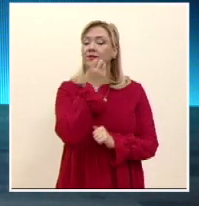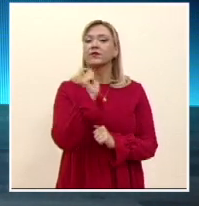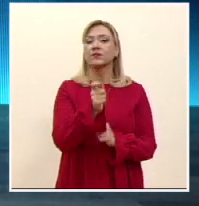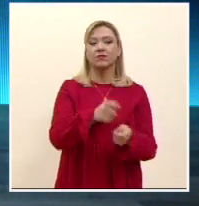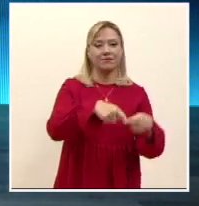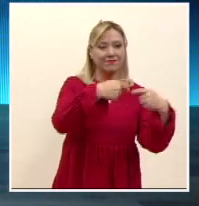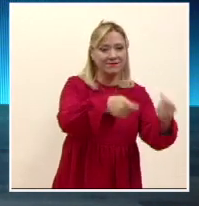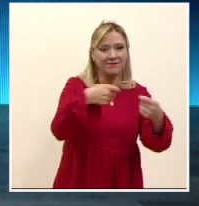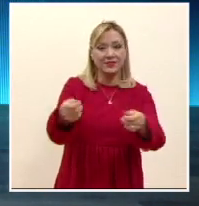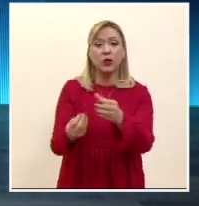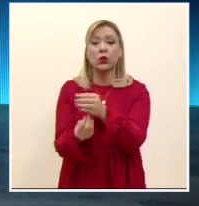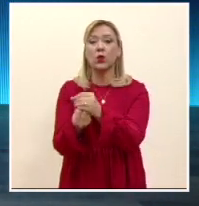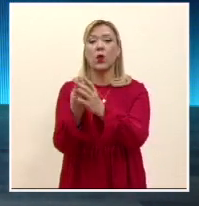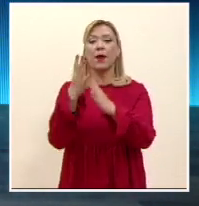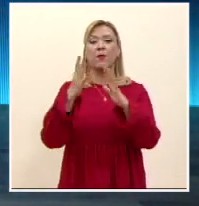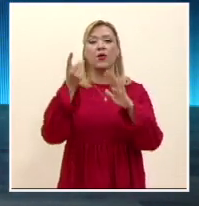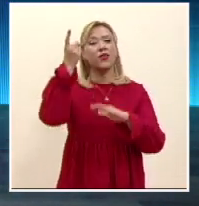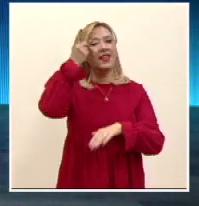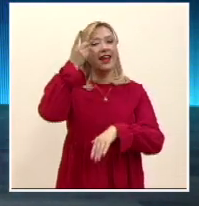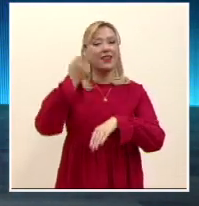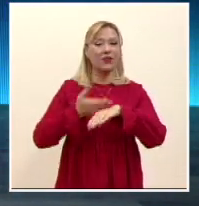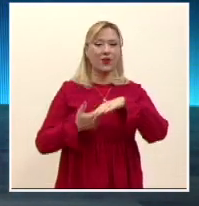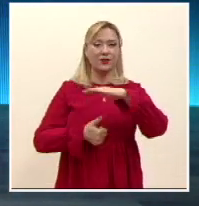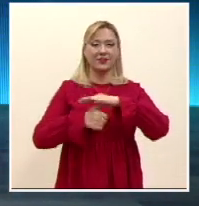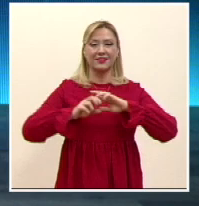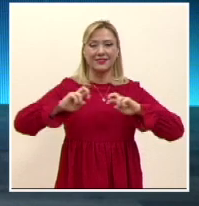los nuevos integrantes de la Directiva Nacional